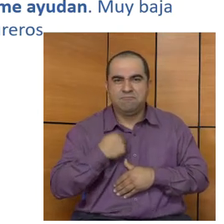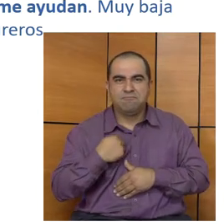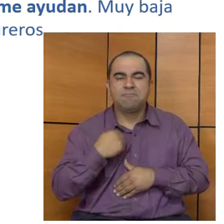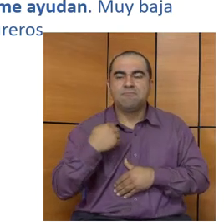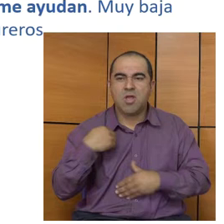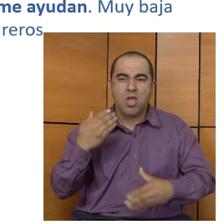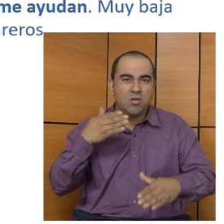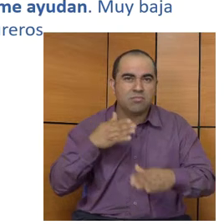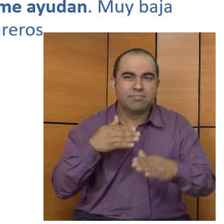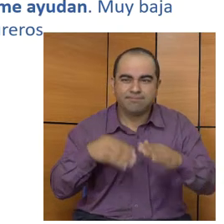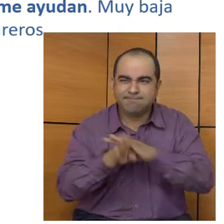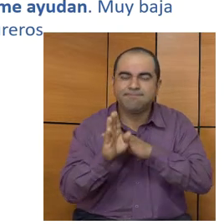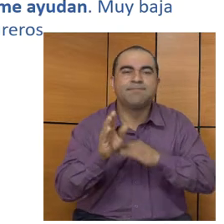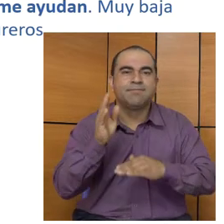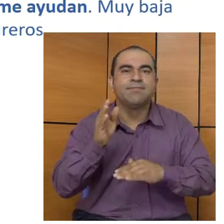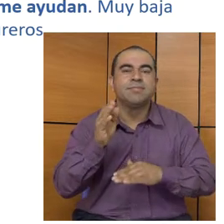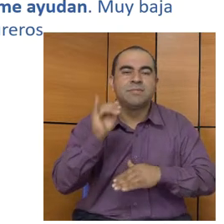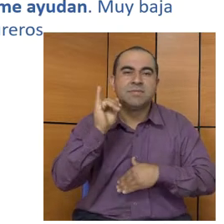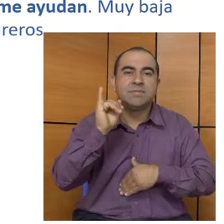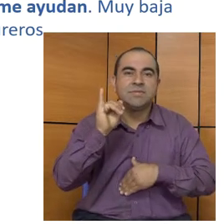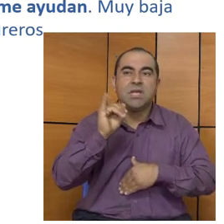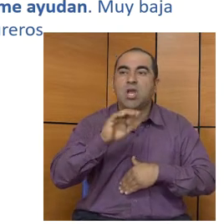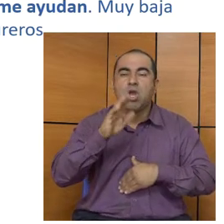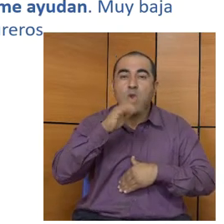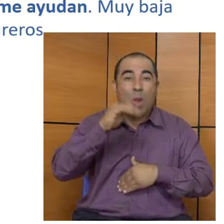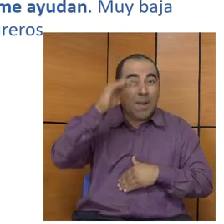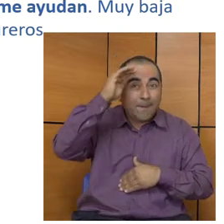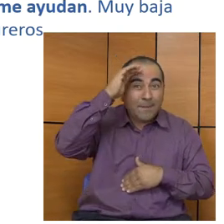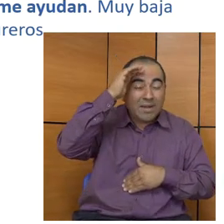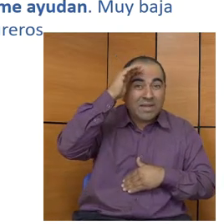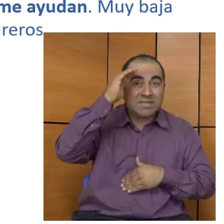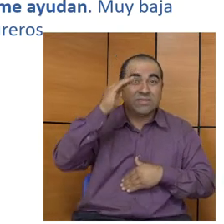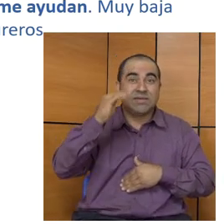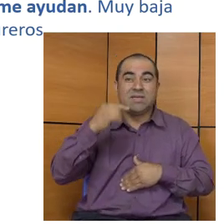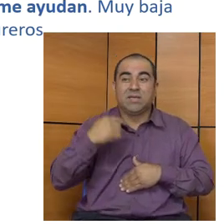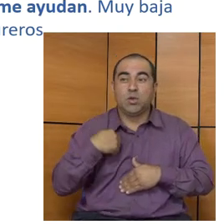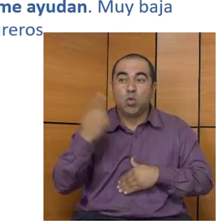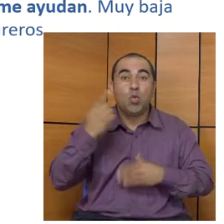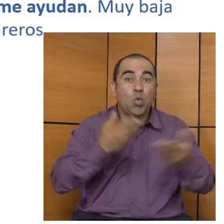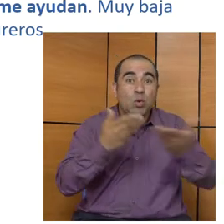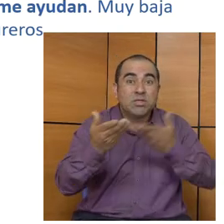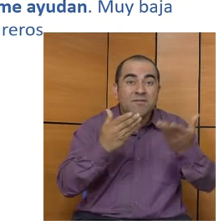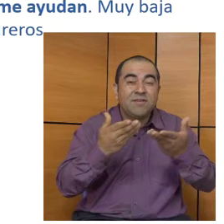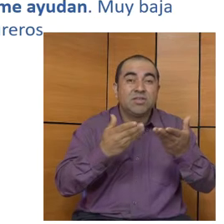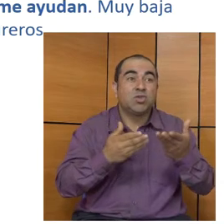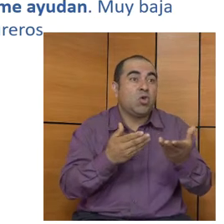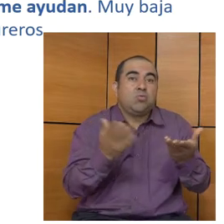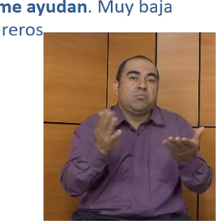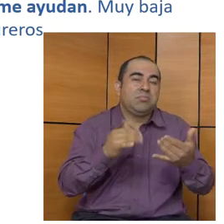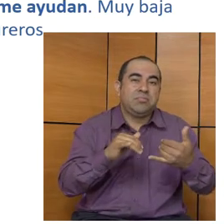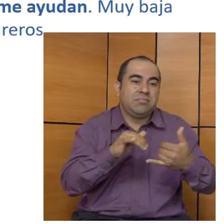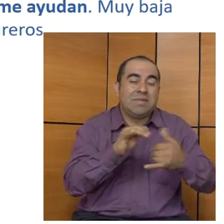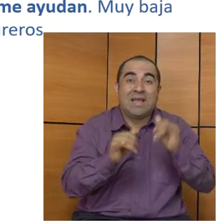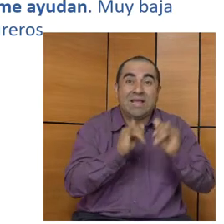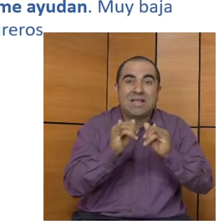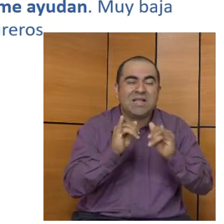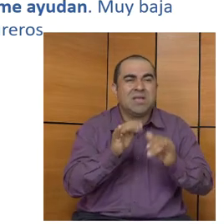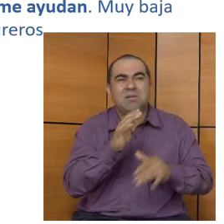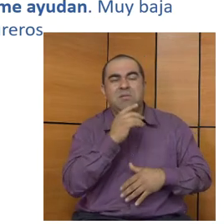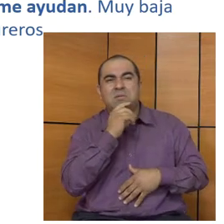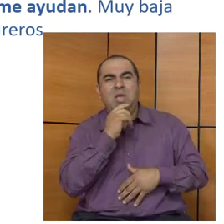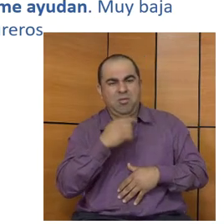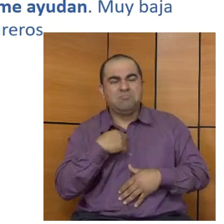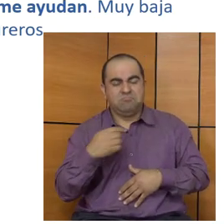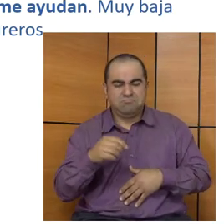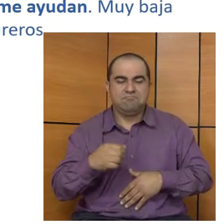aunque no tenga mucha experiencia con un determinado servicio electrónico, ellos se lo bajan a su móvil o ellos